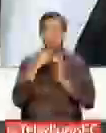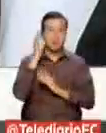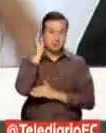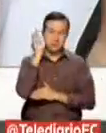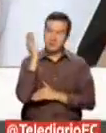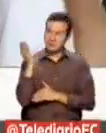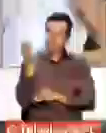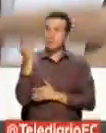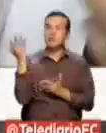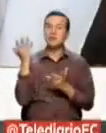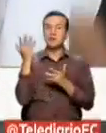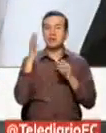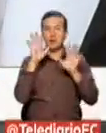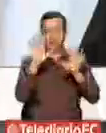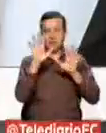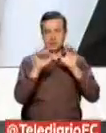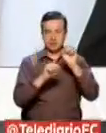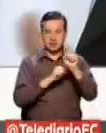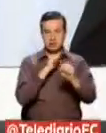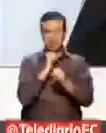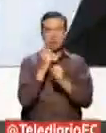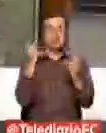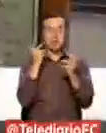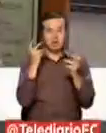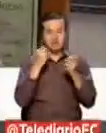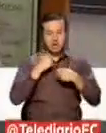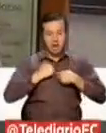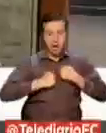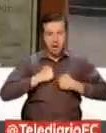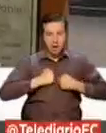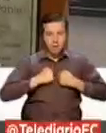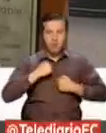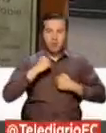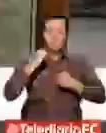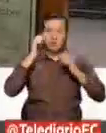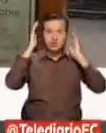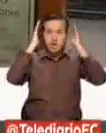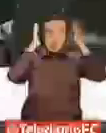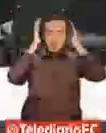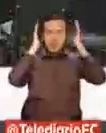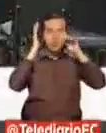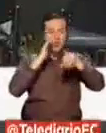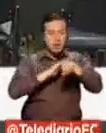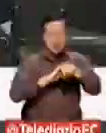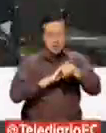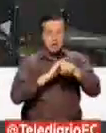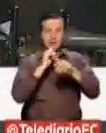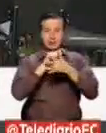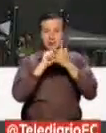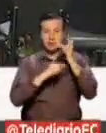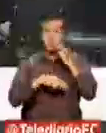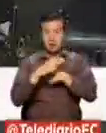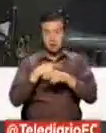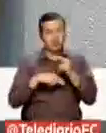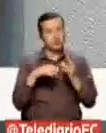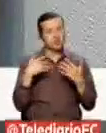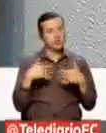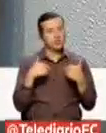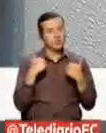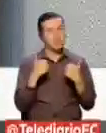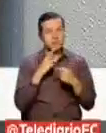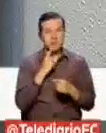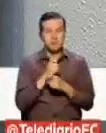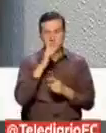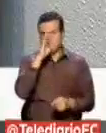Martínez, dedicada por más de 10 años a la elaboración de jabones de glicerina, shampoo y cremas para la piel, esta rueda de negocios es una oportunidad.